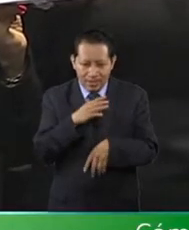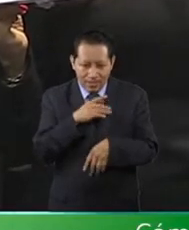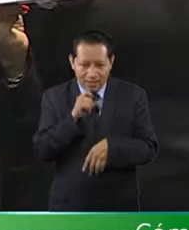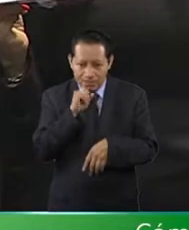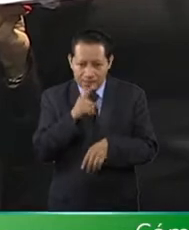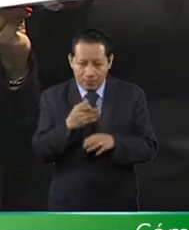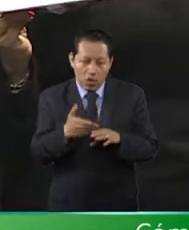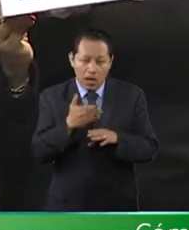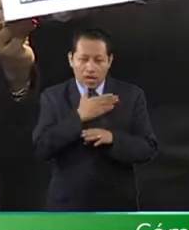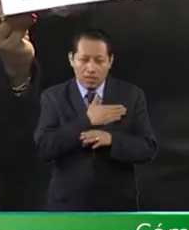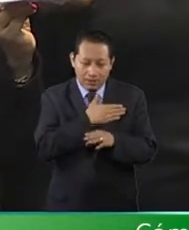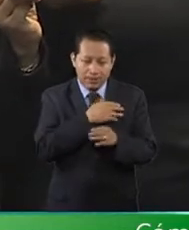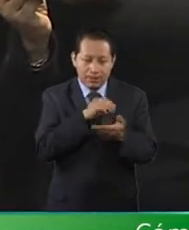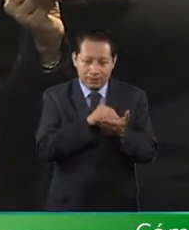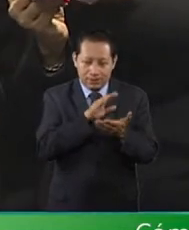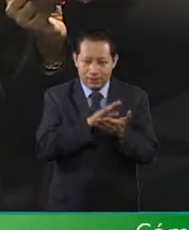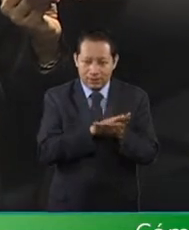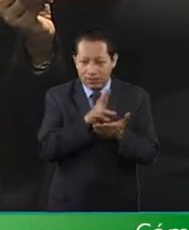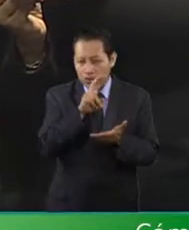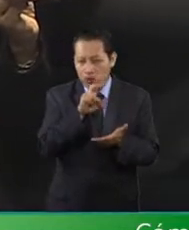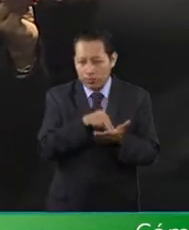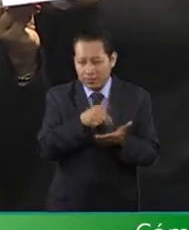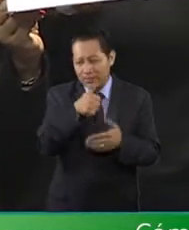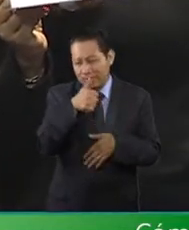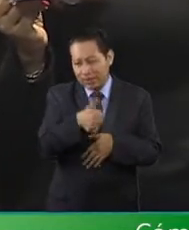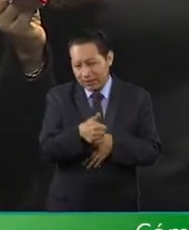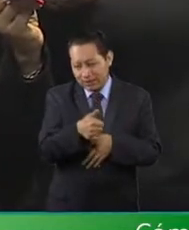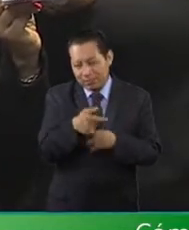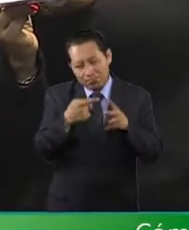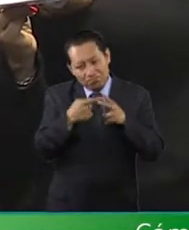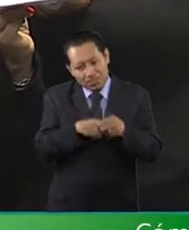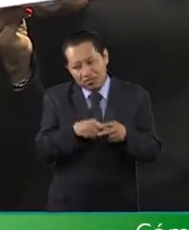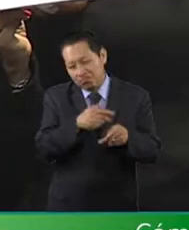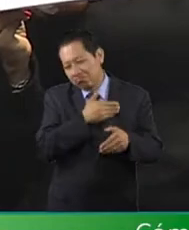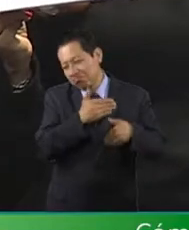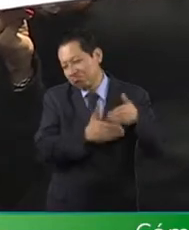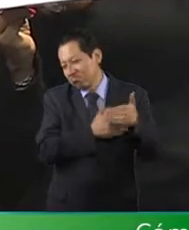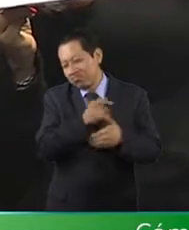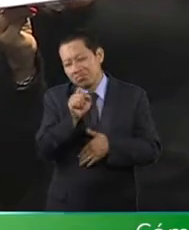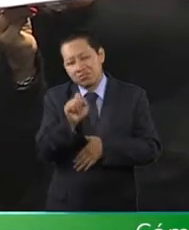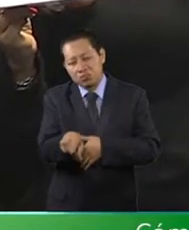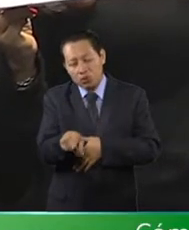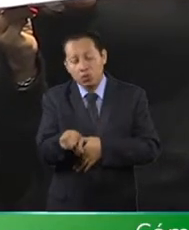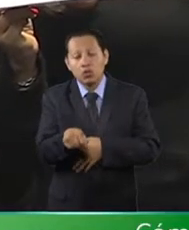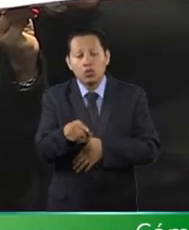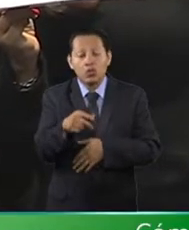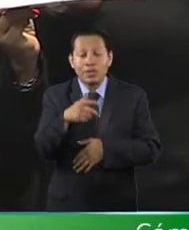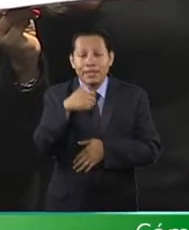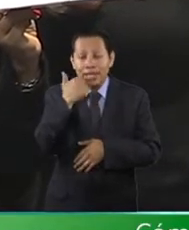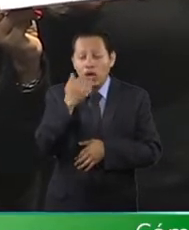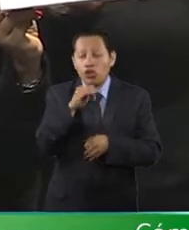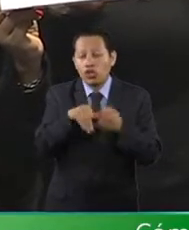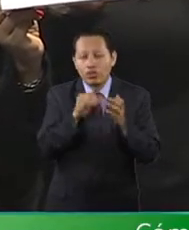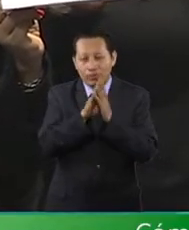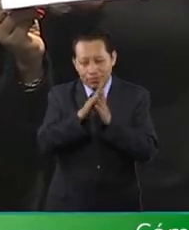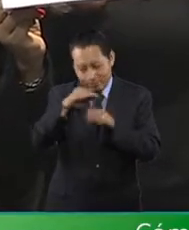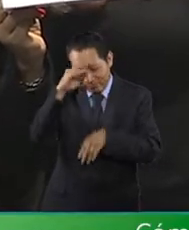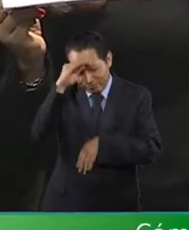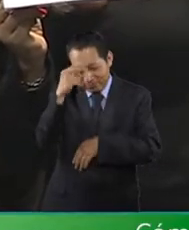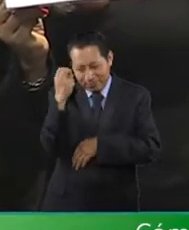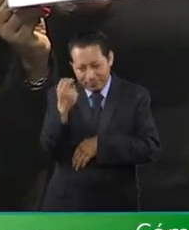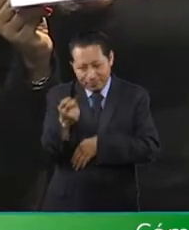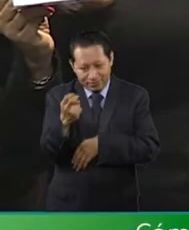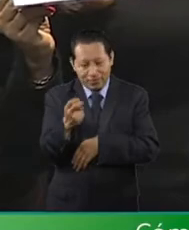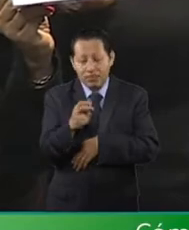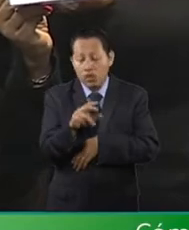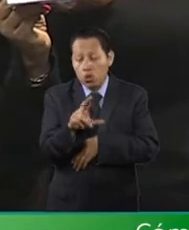sembró a partir del 2006 quiero que todas y todos reparemos en eso porque si no lo